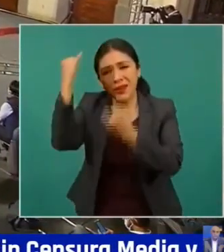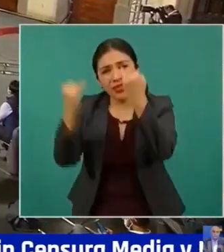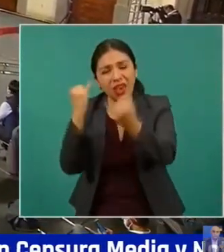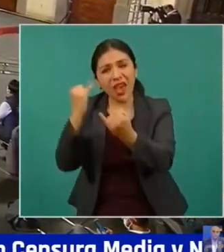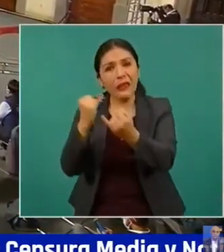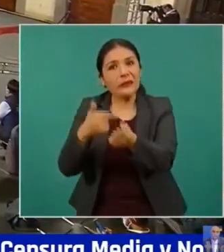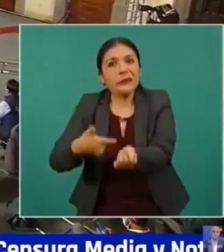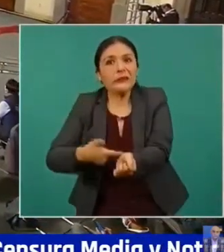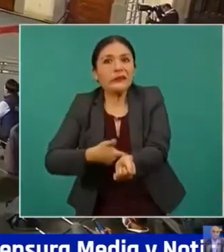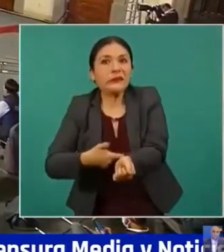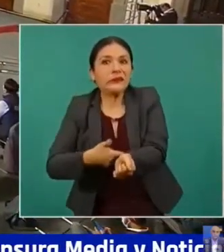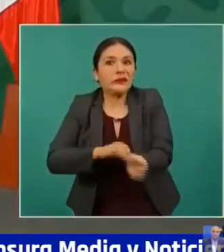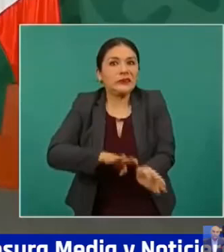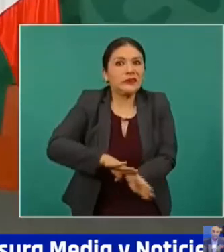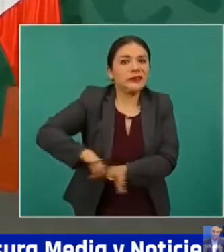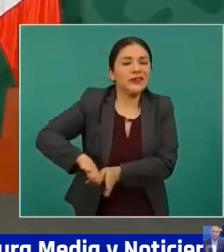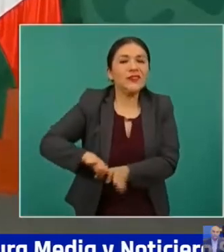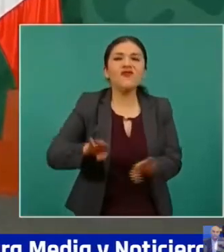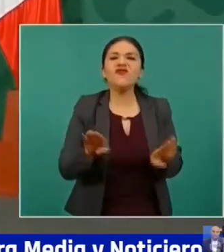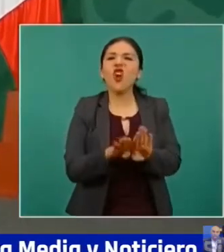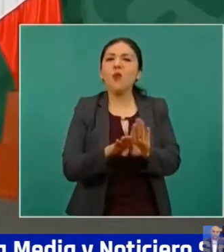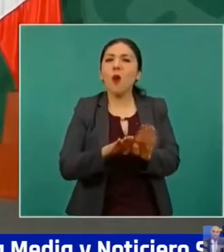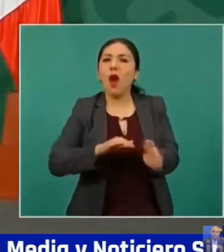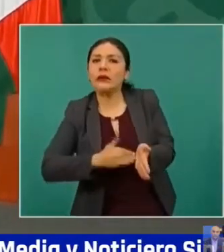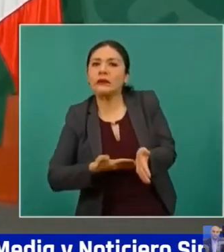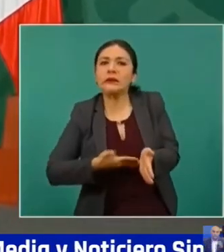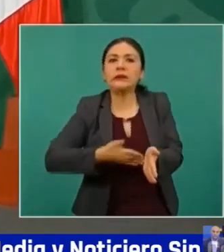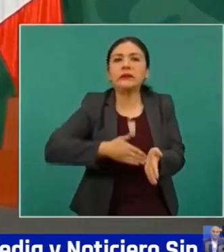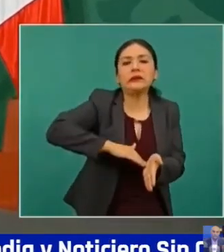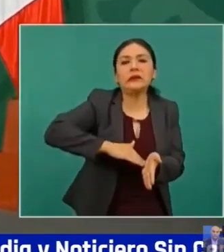y hubo mucha simulación.